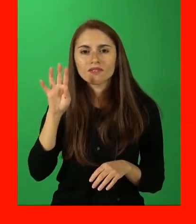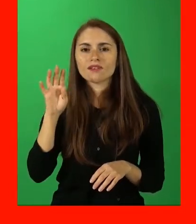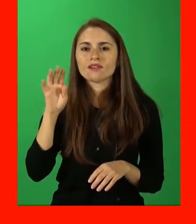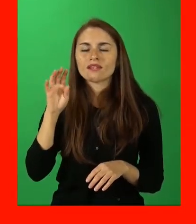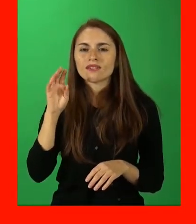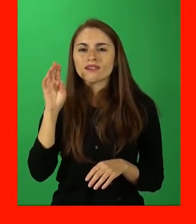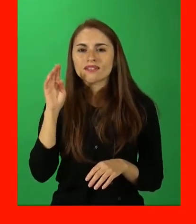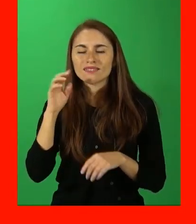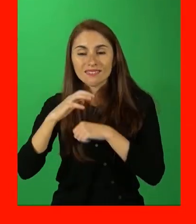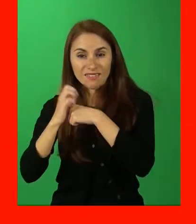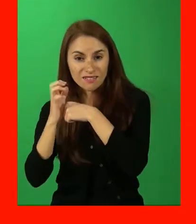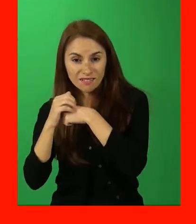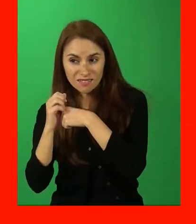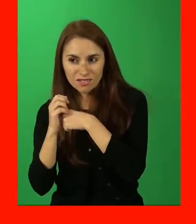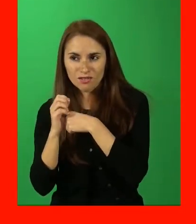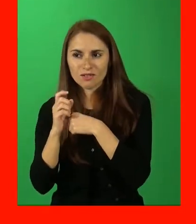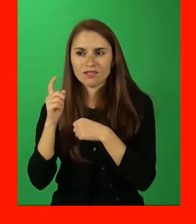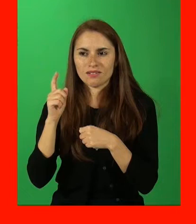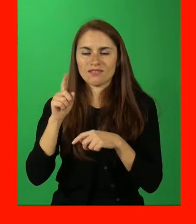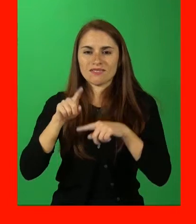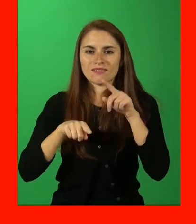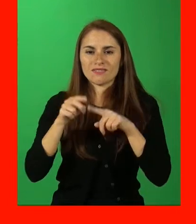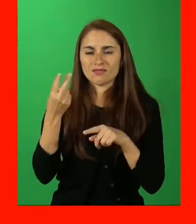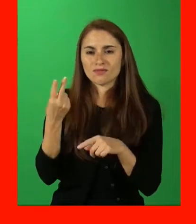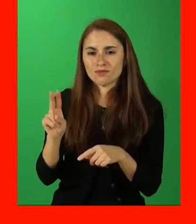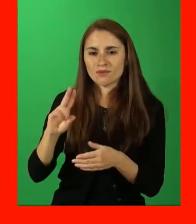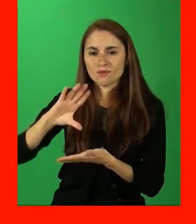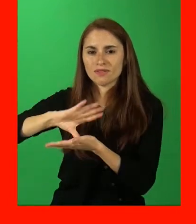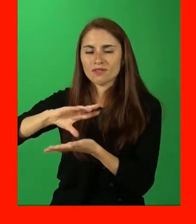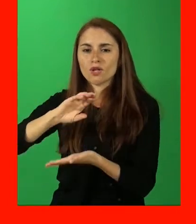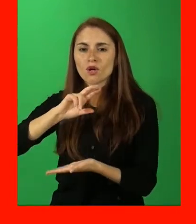los territorios de Portugal.